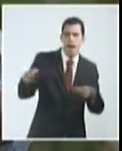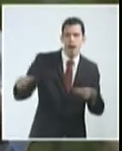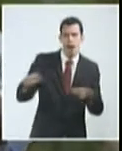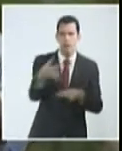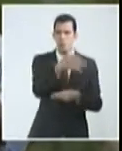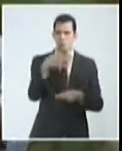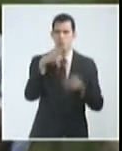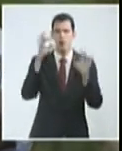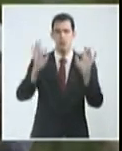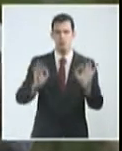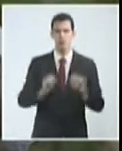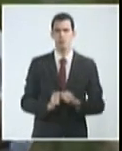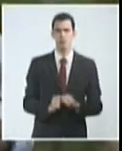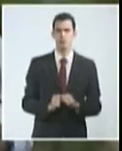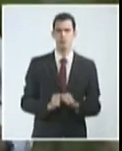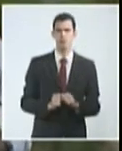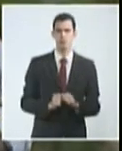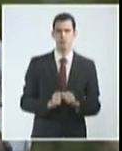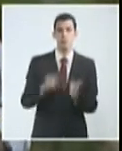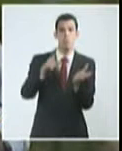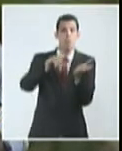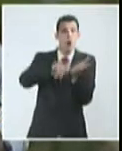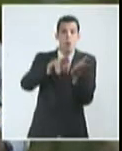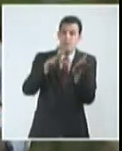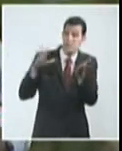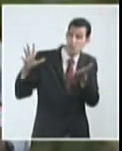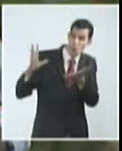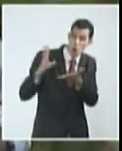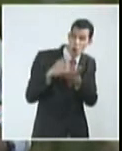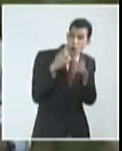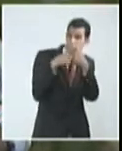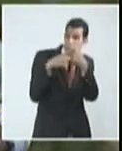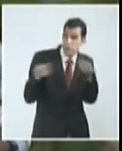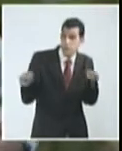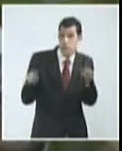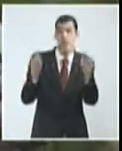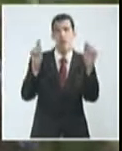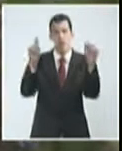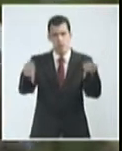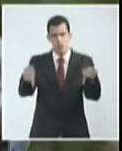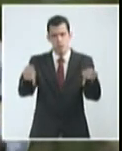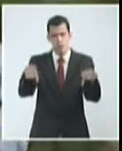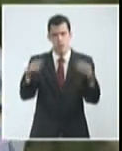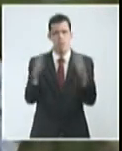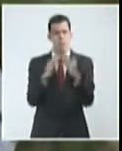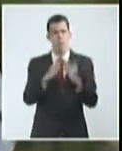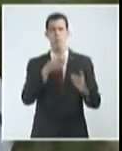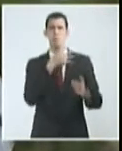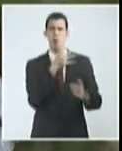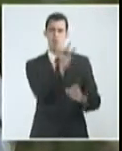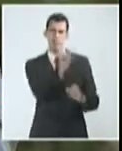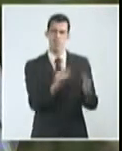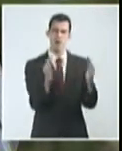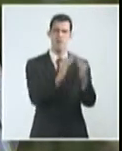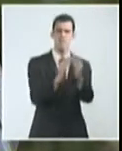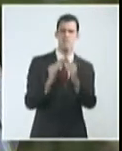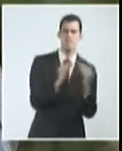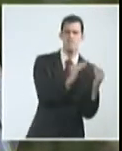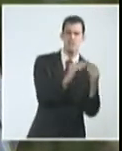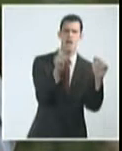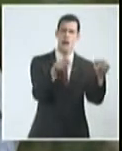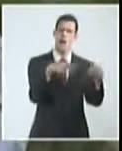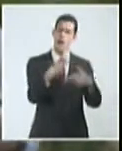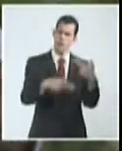todo esto entonces se conecte con las estrategias de desarrollo territorial que han sido aprobadas, con los proyectos de